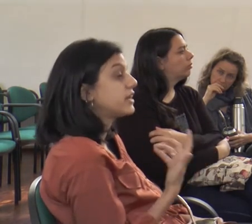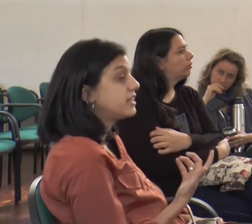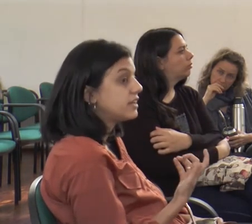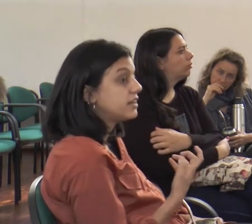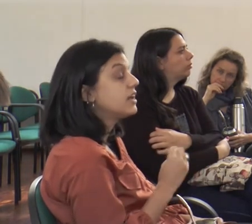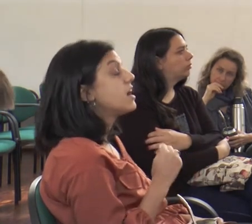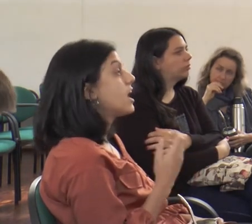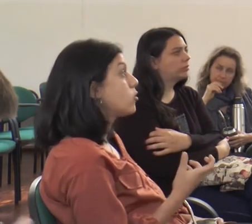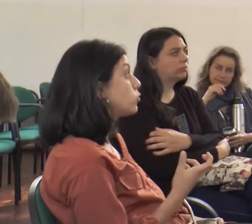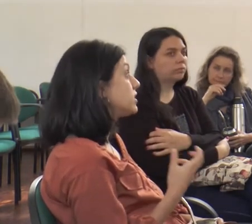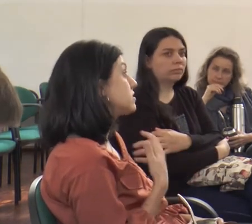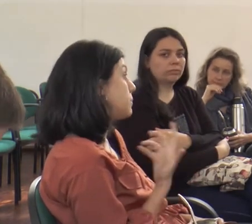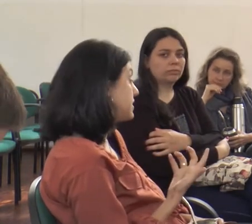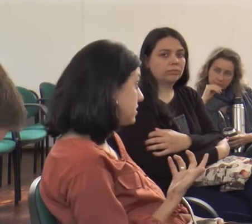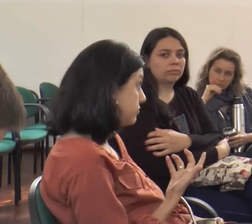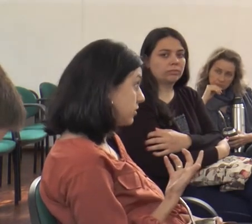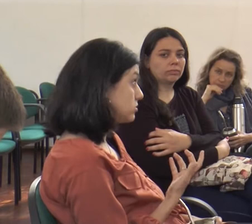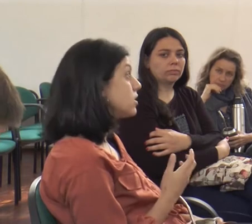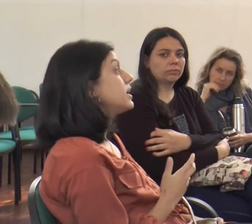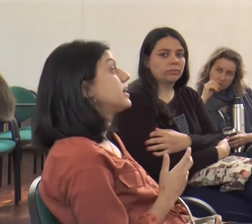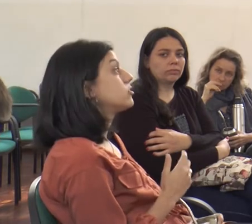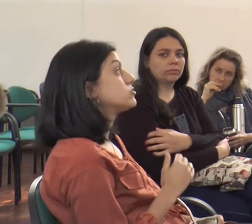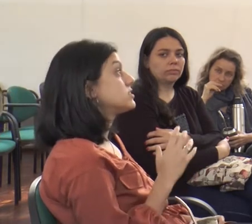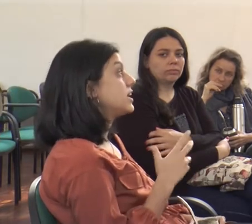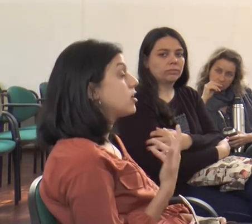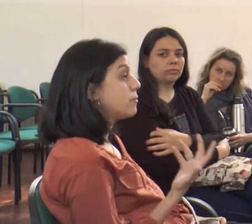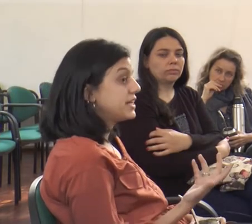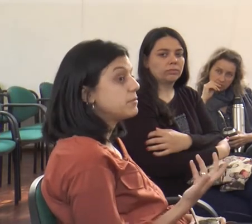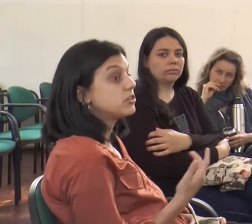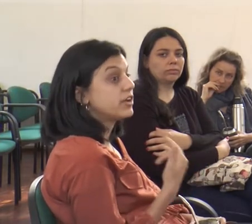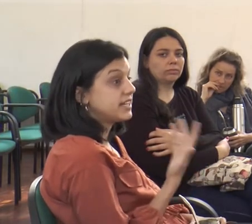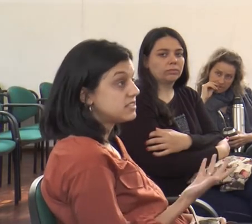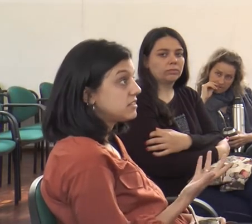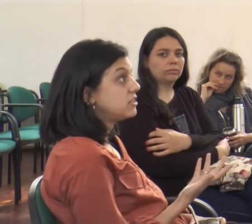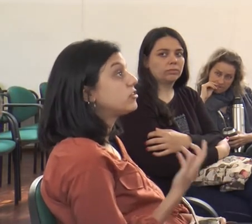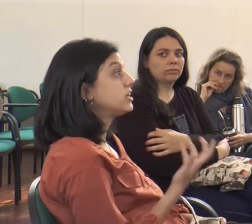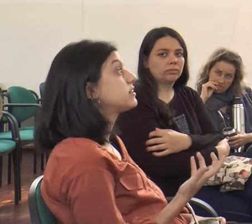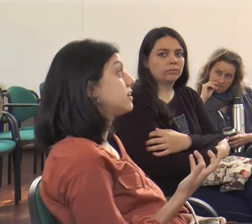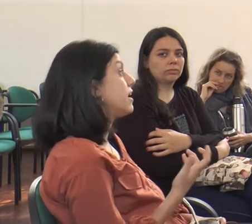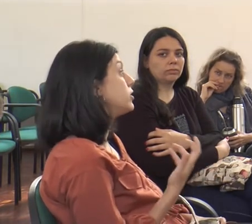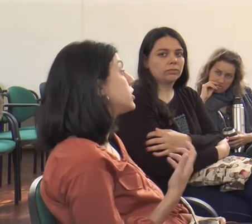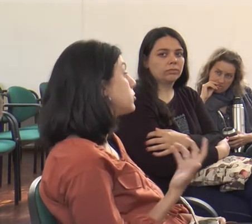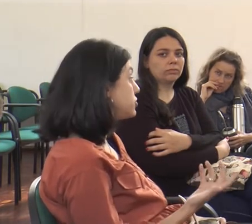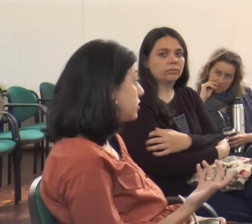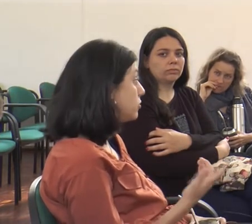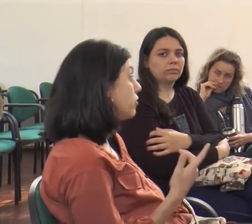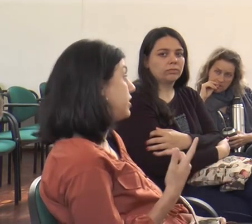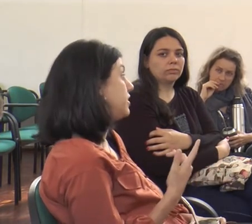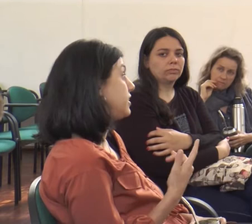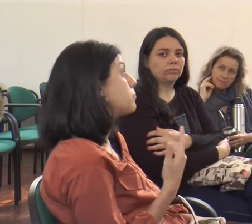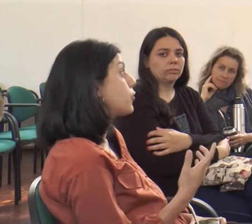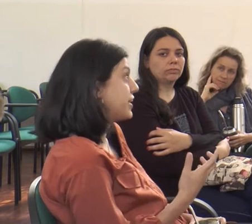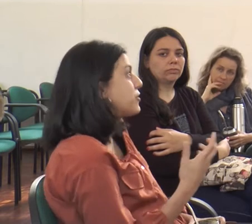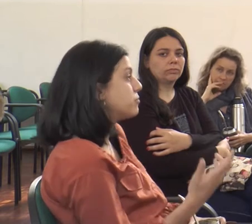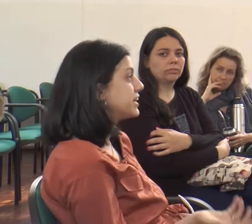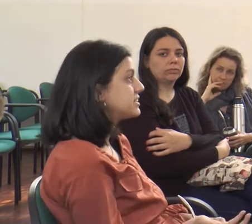salud requieren ajustes específicos. Entonces, el acompañamiento en ese sentido tiene que haber un dispositivo